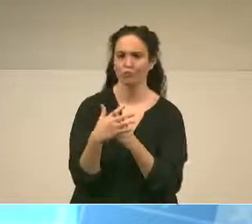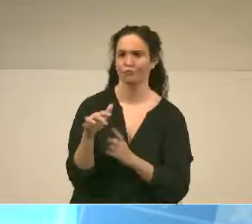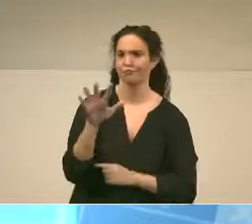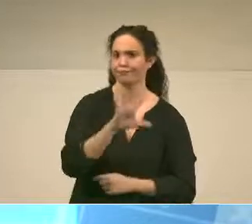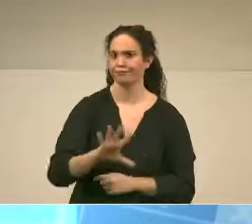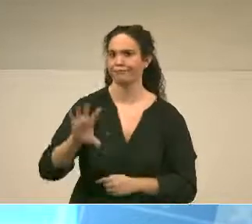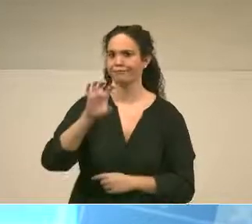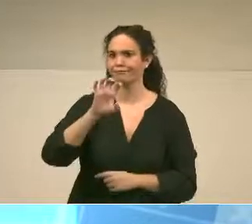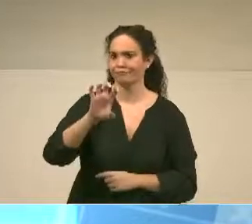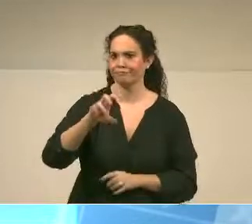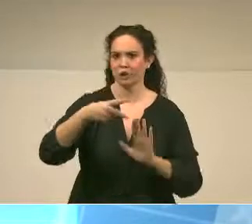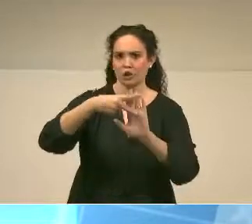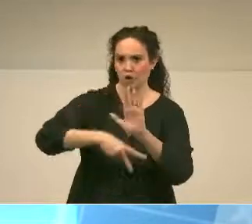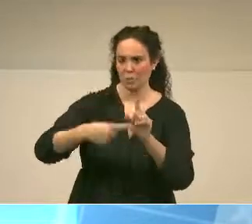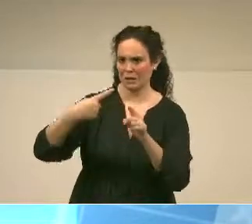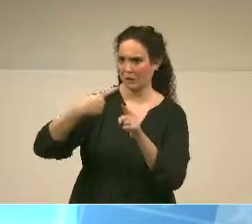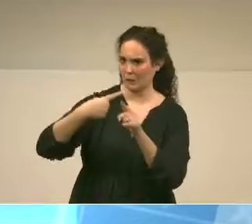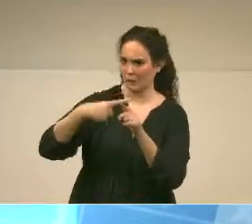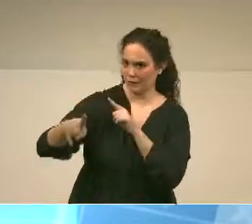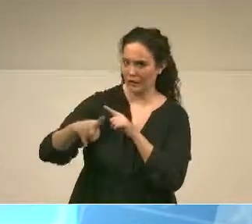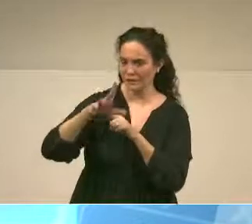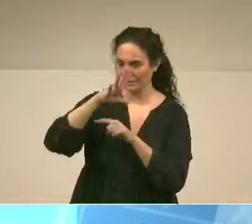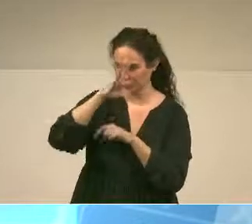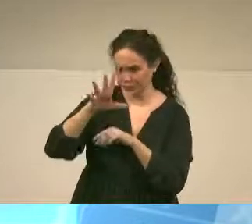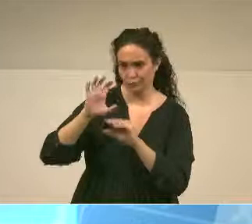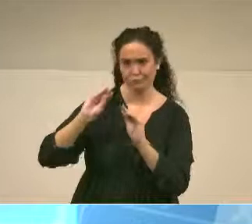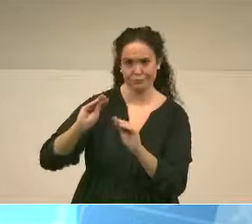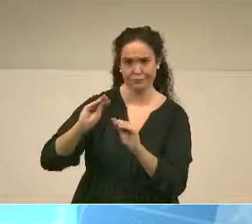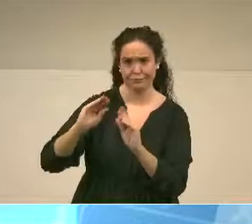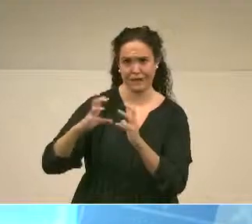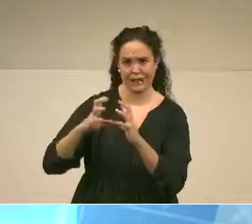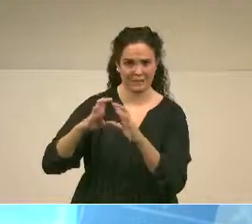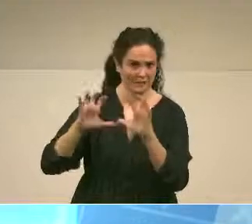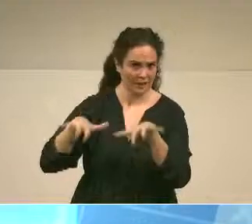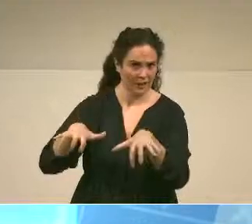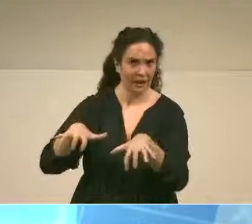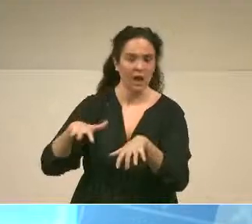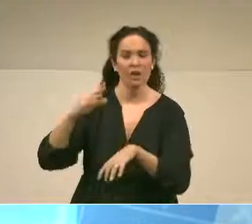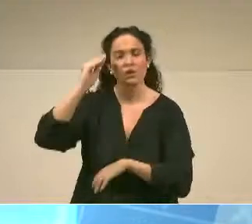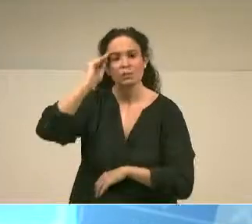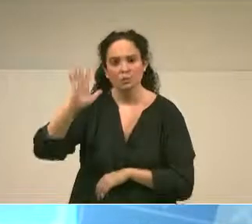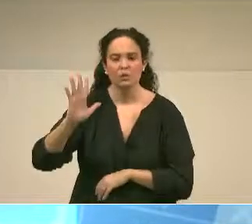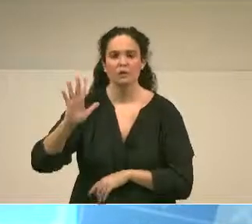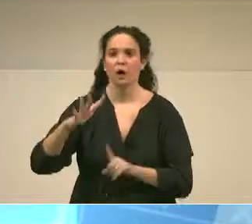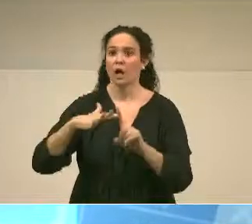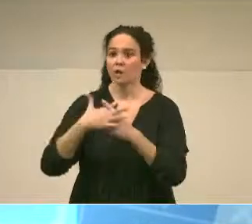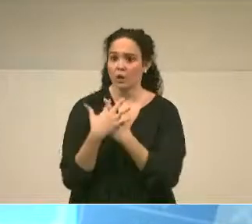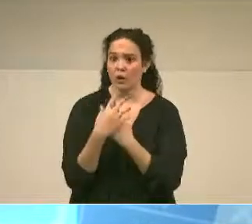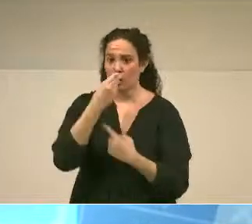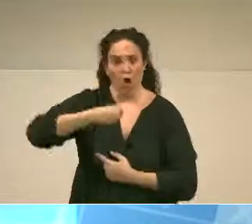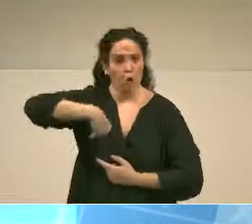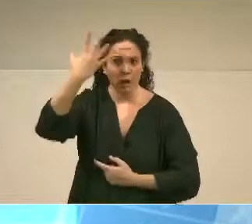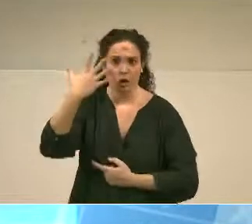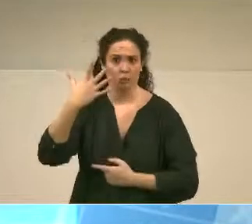arau ezberdinen aplikazioak sortutako egoera honetan. Orduan uste dugu, egoera honi aurre egiteko modu bakarra